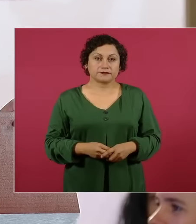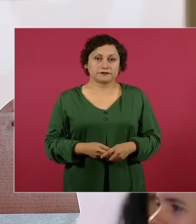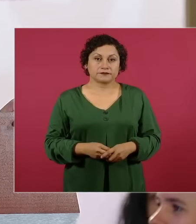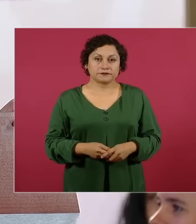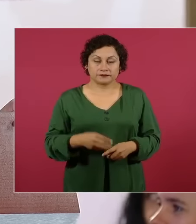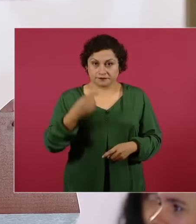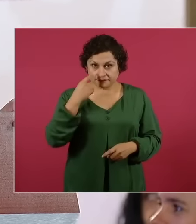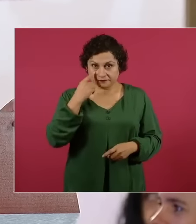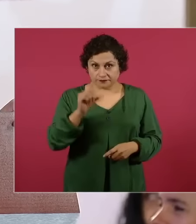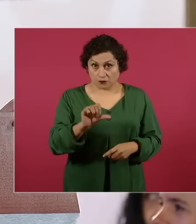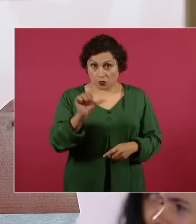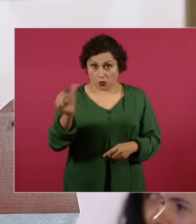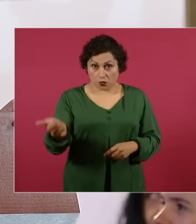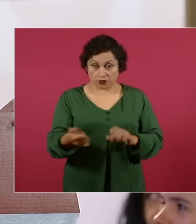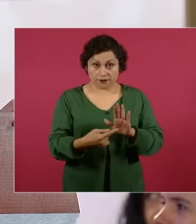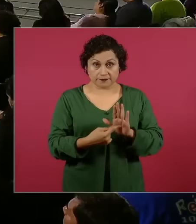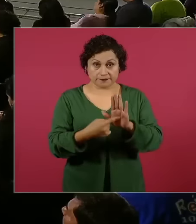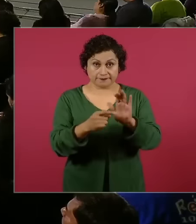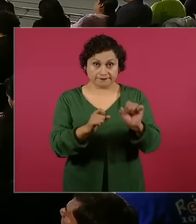Adelante.